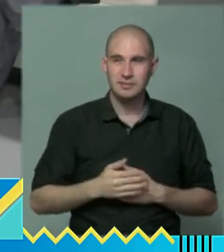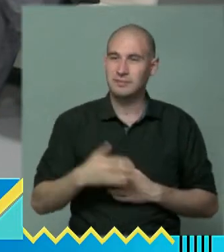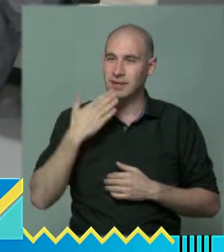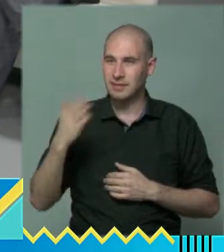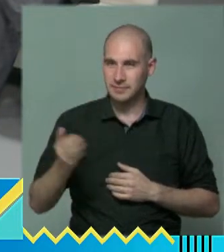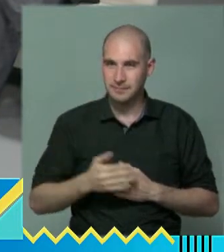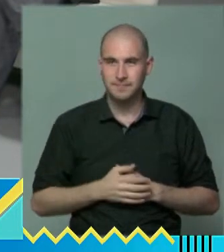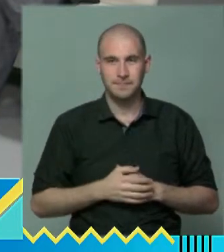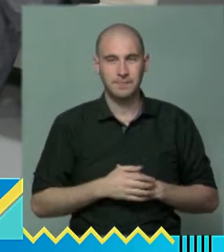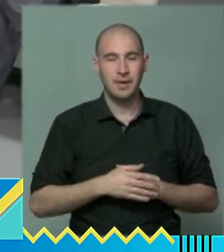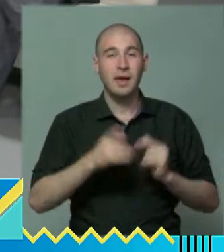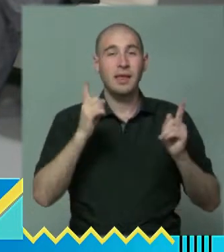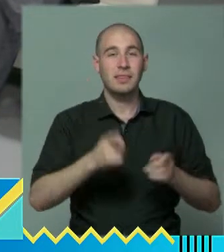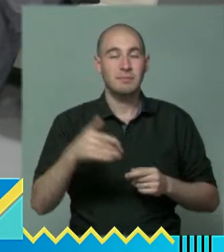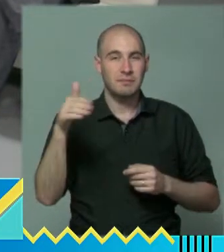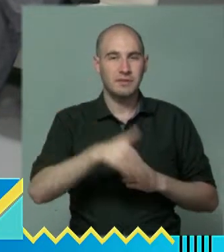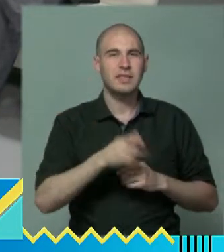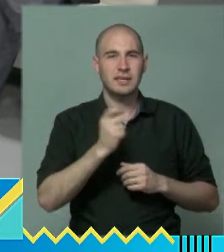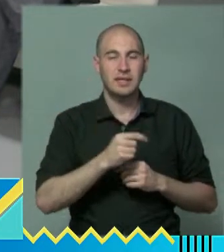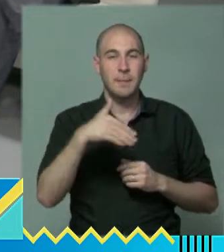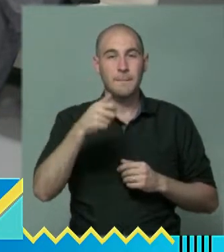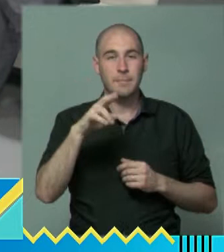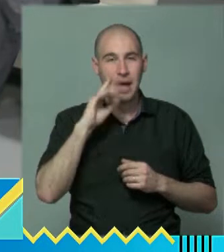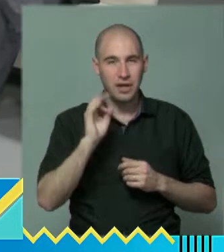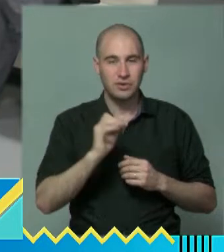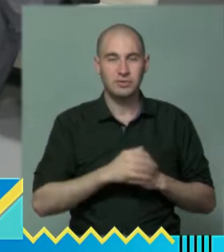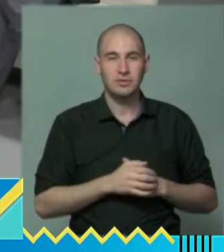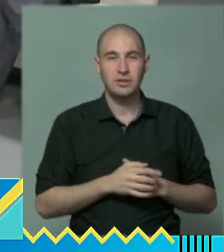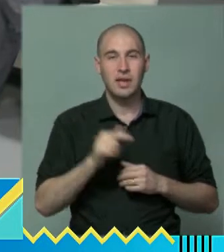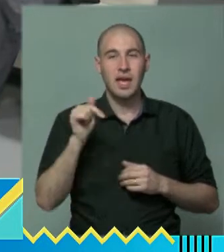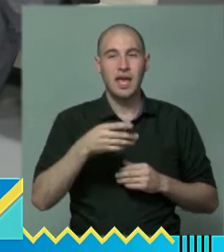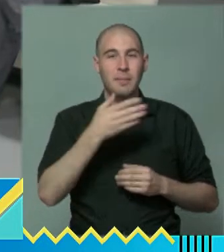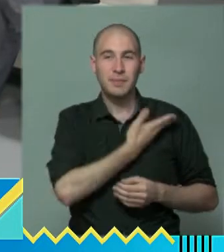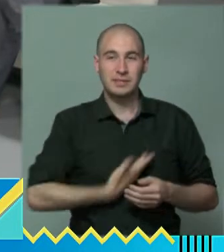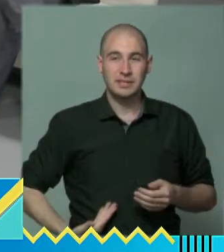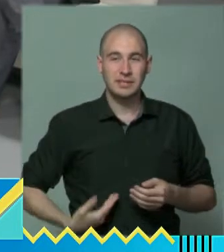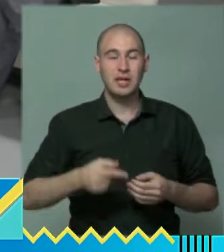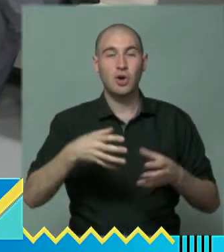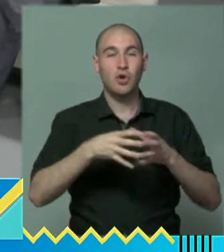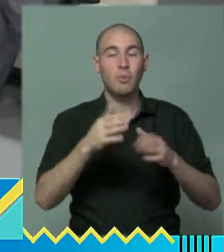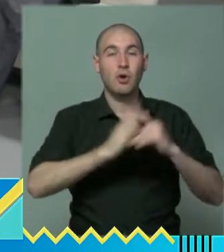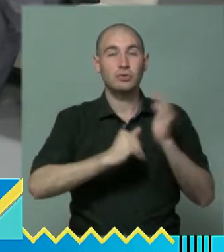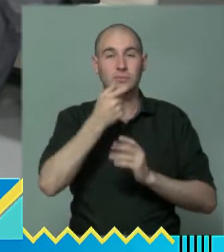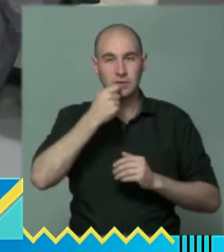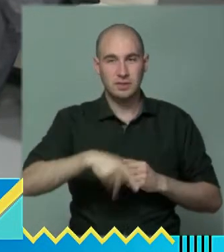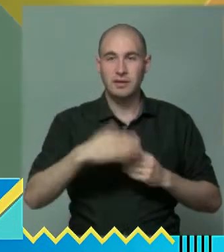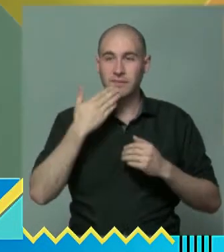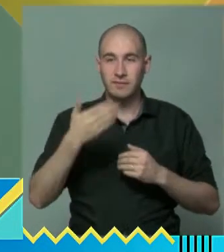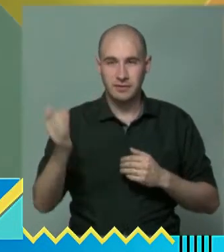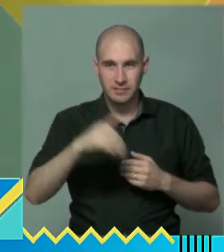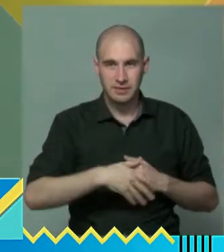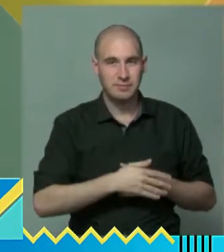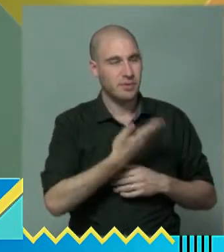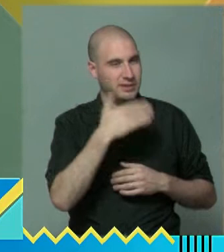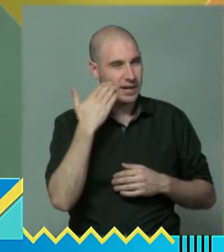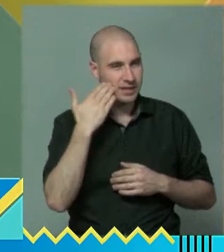gracias a ustedes. También está con nosotros Mario Yacer, presidente del Círculo de la Construcción de Mendoza. Muchas gracias, Mario, por estar aquí.